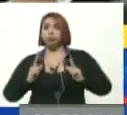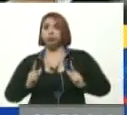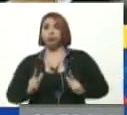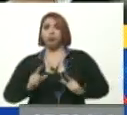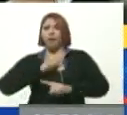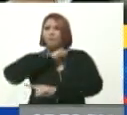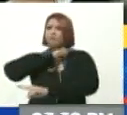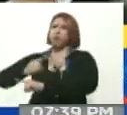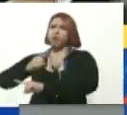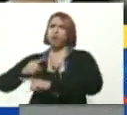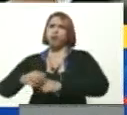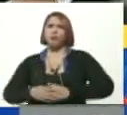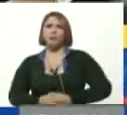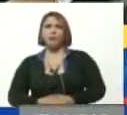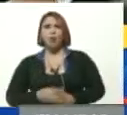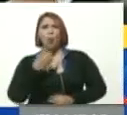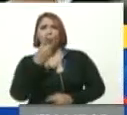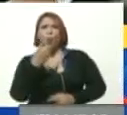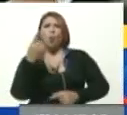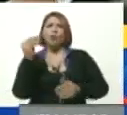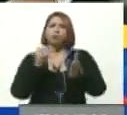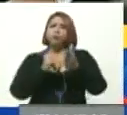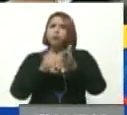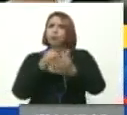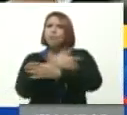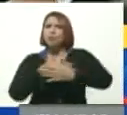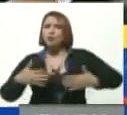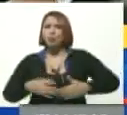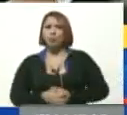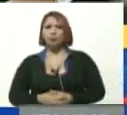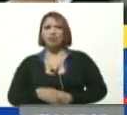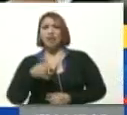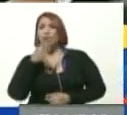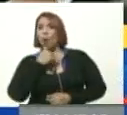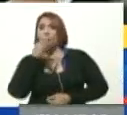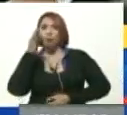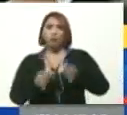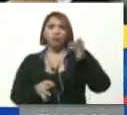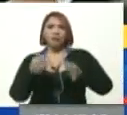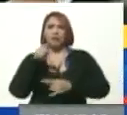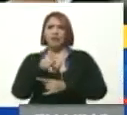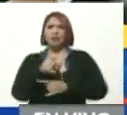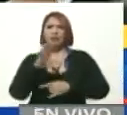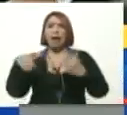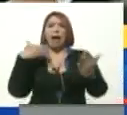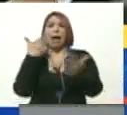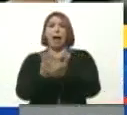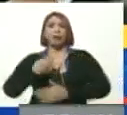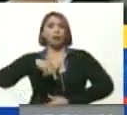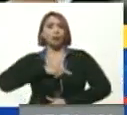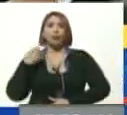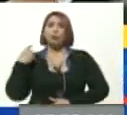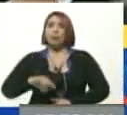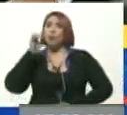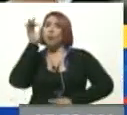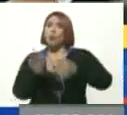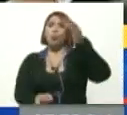denunciar una y un millón de veces esta injusticia y este caso hasta que obtengamos